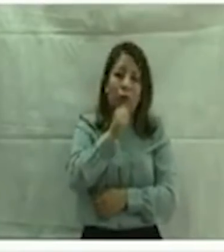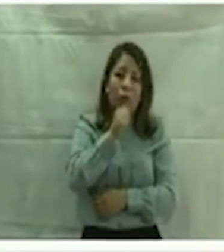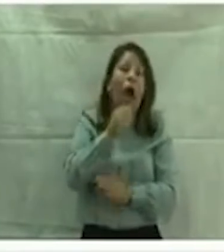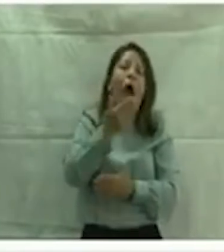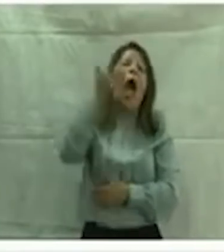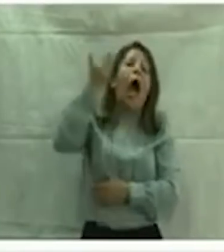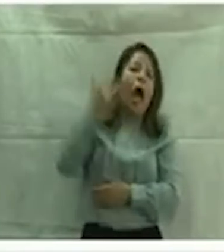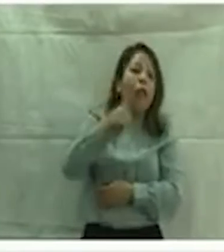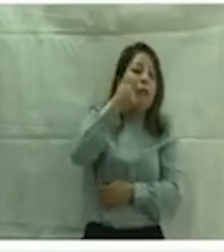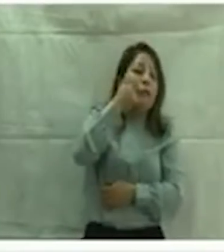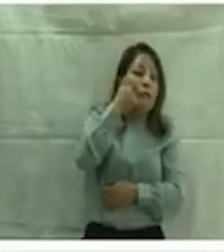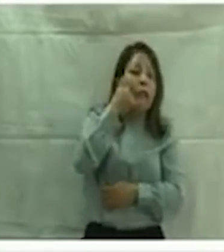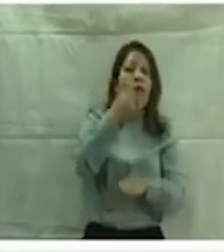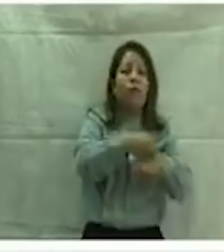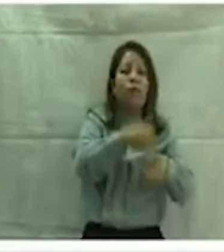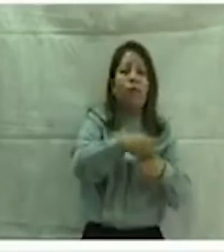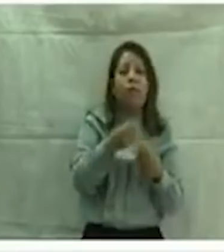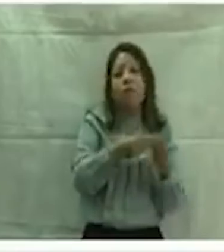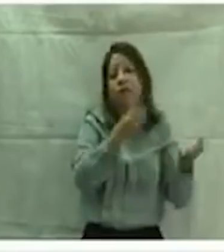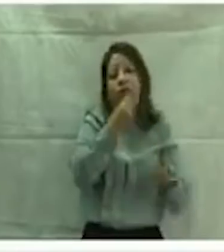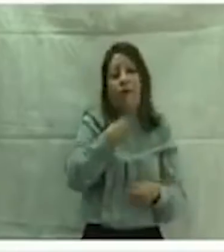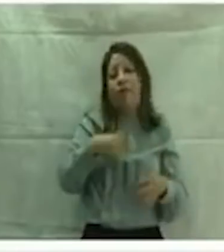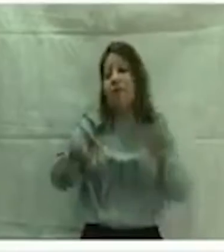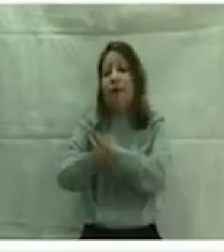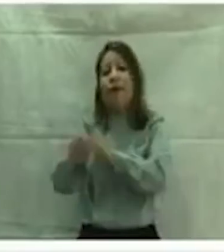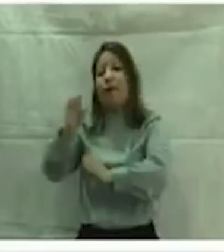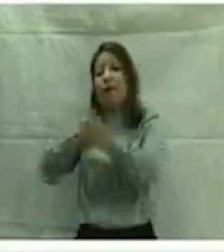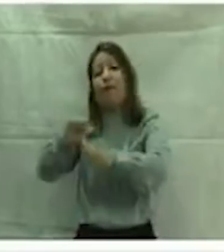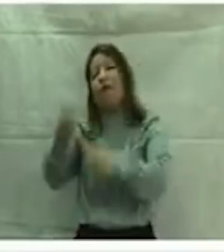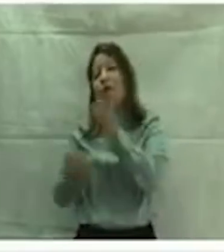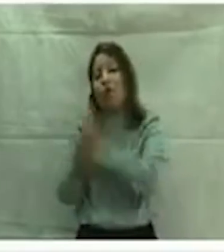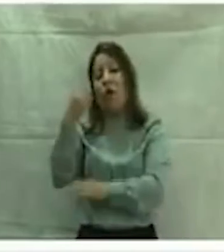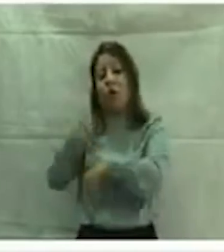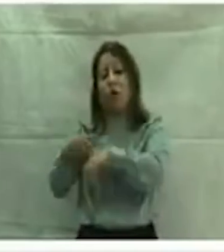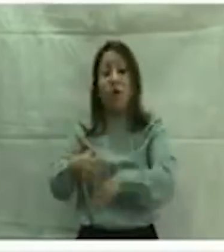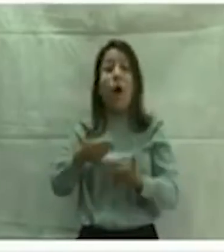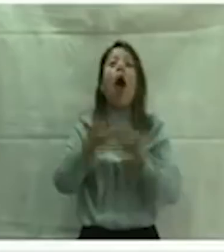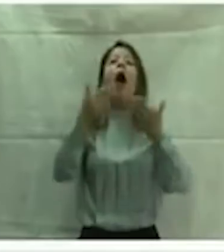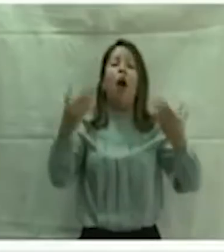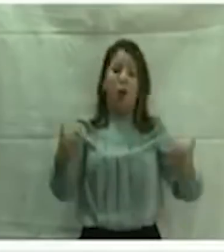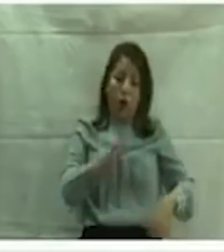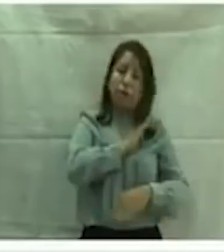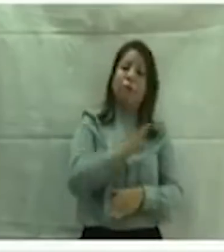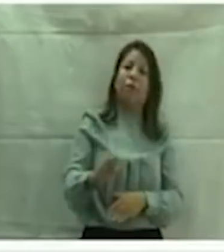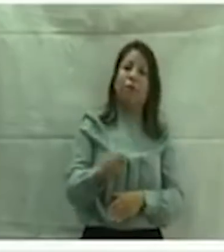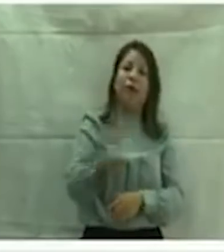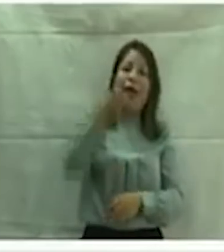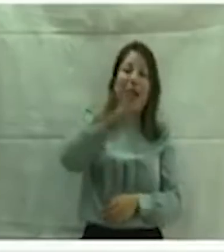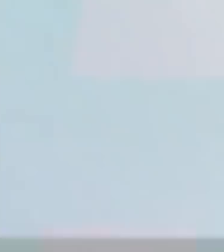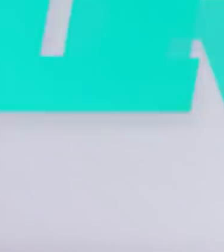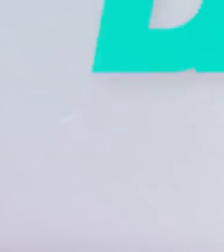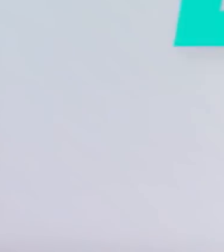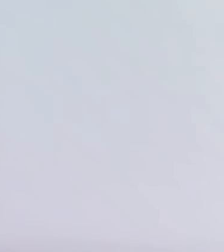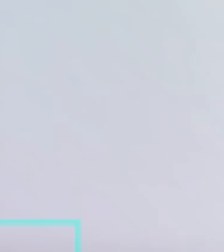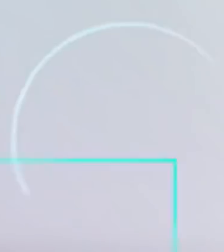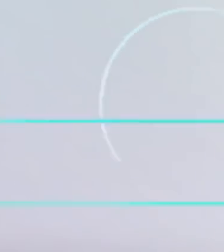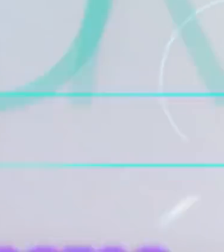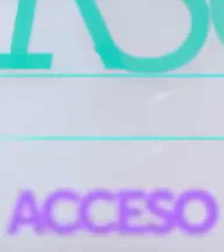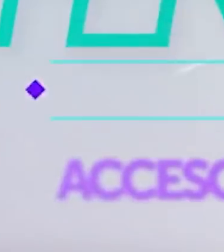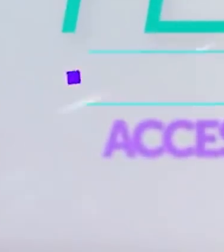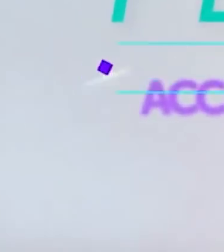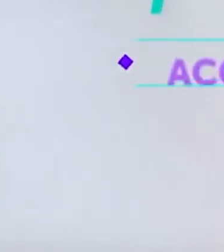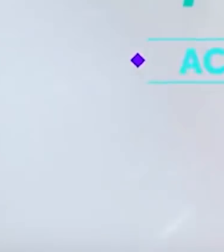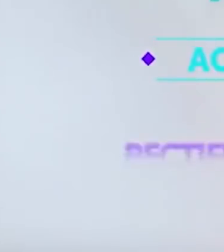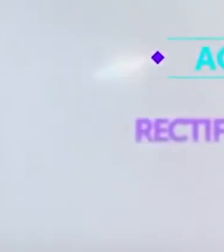dos normativas de protección de datos, la que es para particulares y la que es para sujetos obligados. El INAI tiene